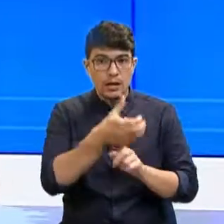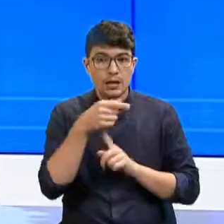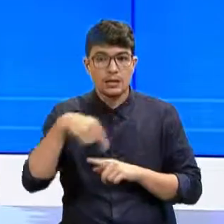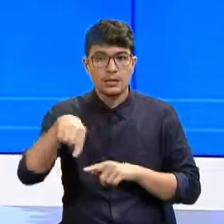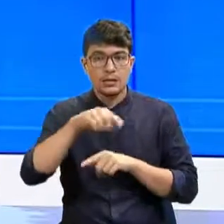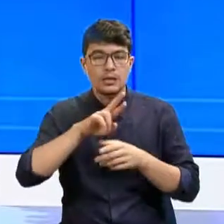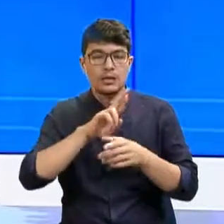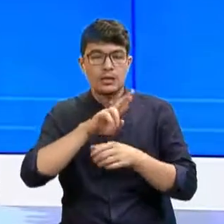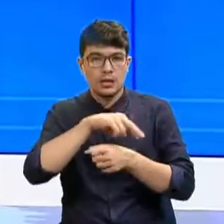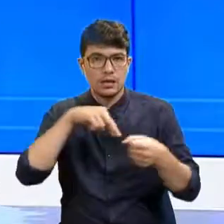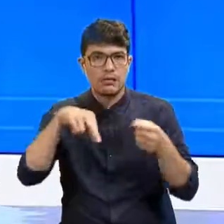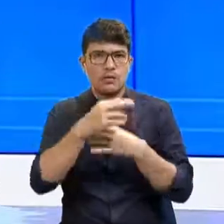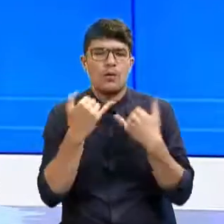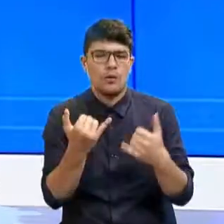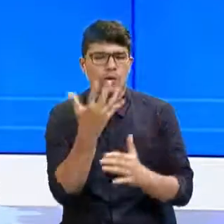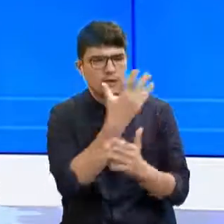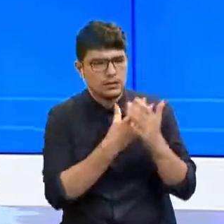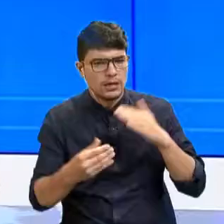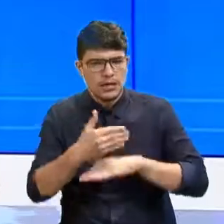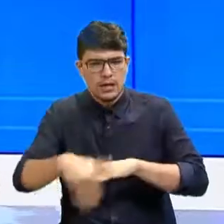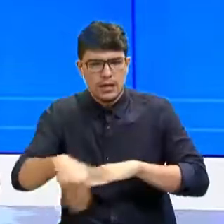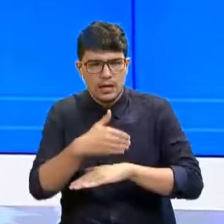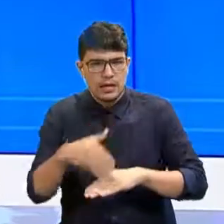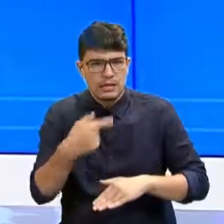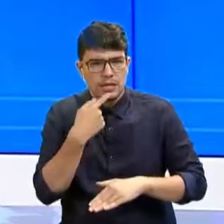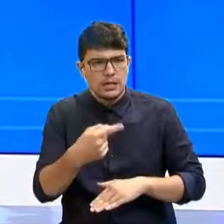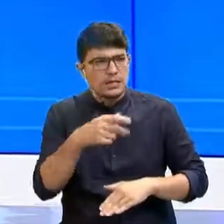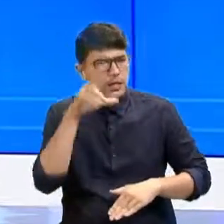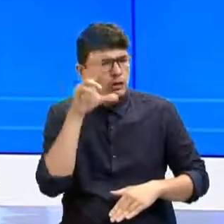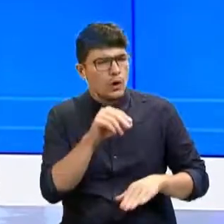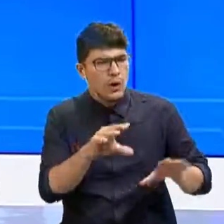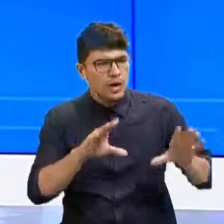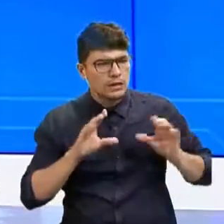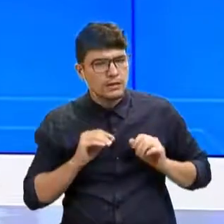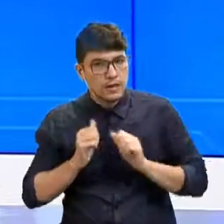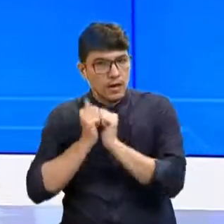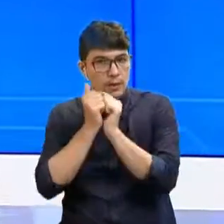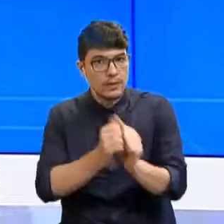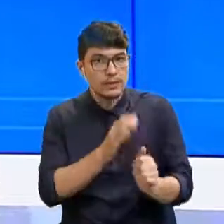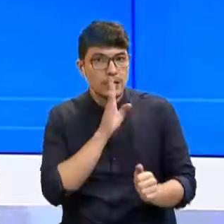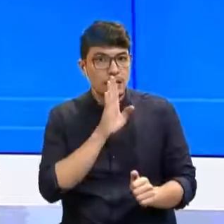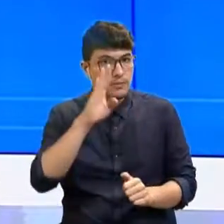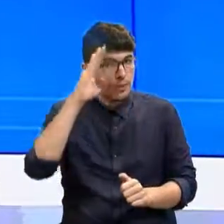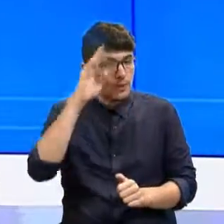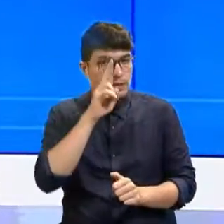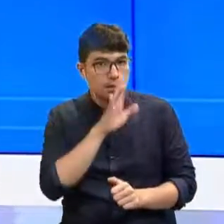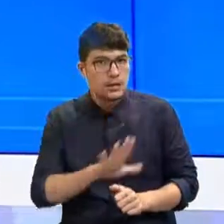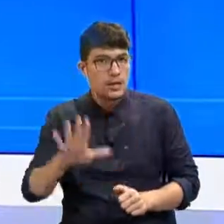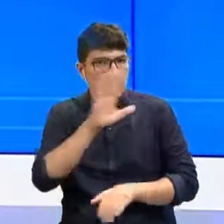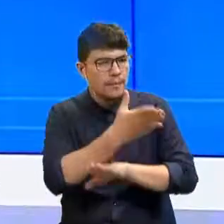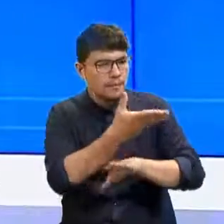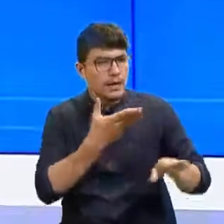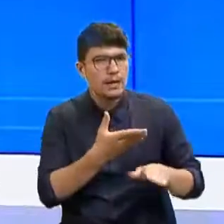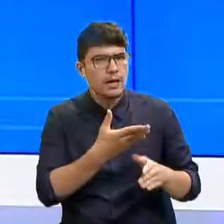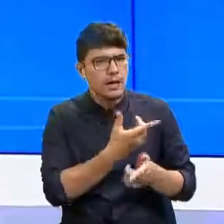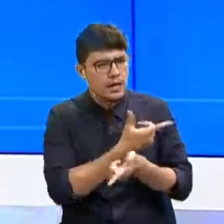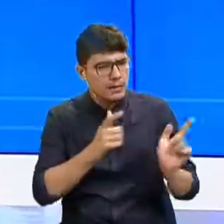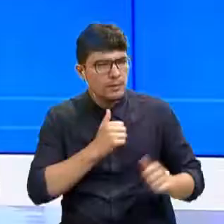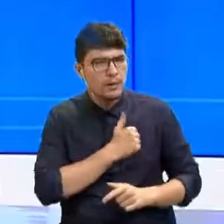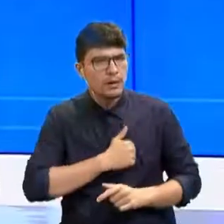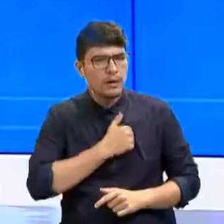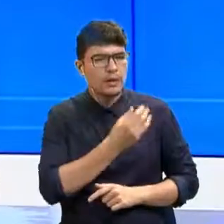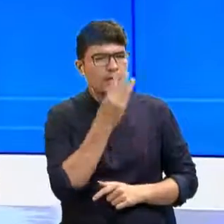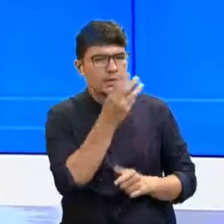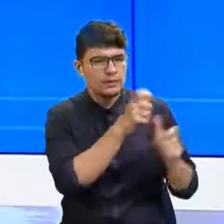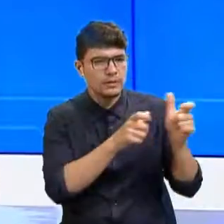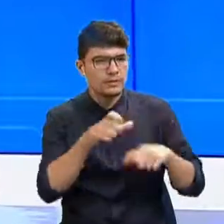salieron a las calles a rechazar este flagelo acompañados por las autoridades exigen la liberación de las tres personas que están en